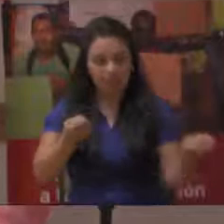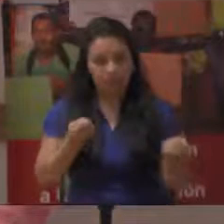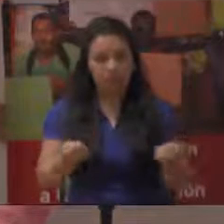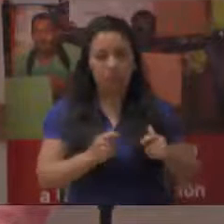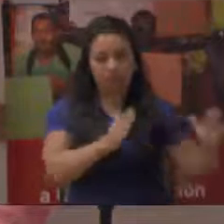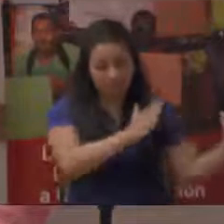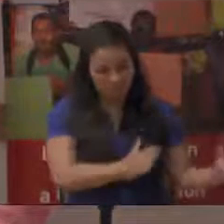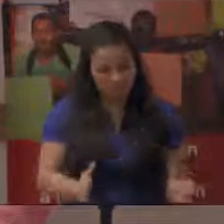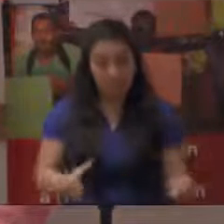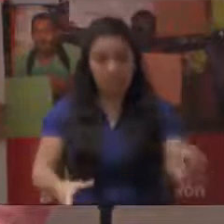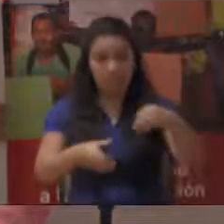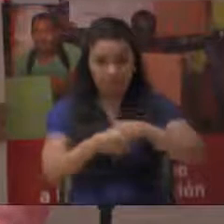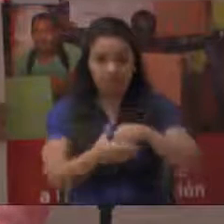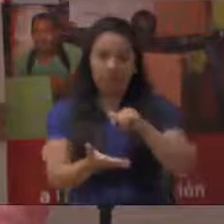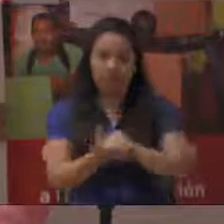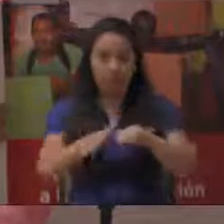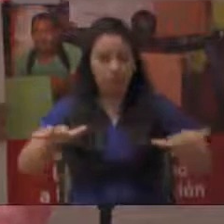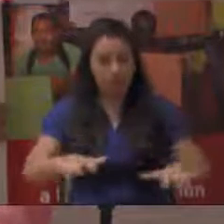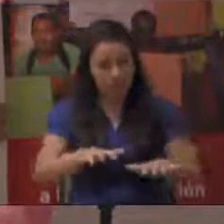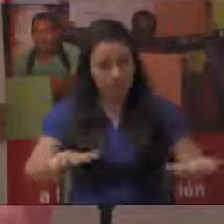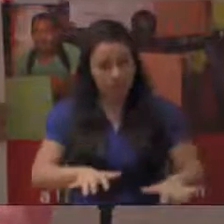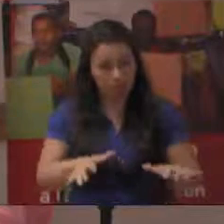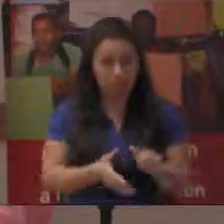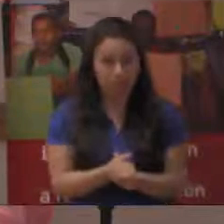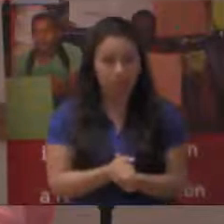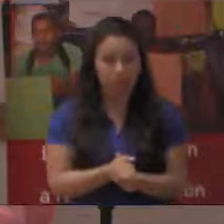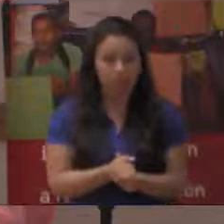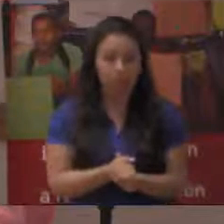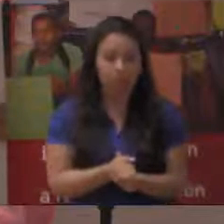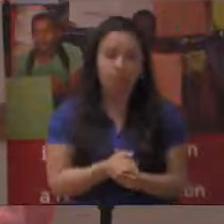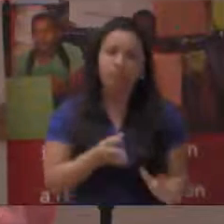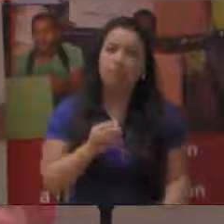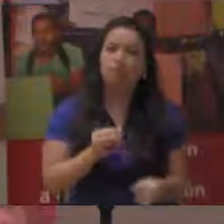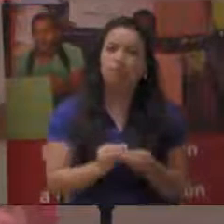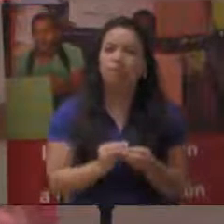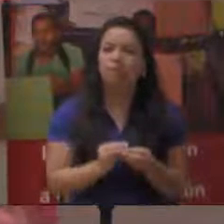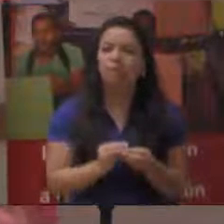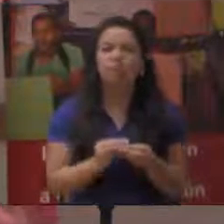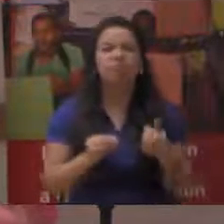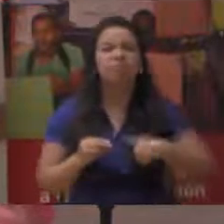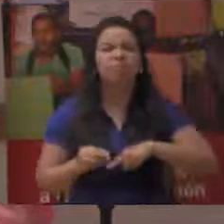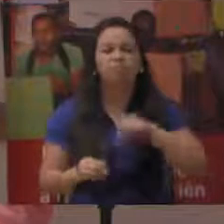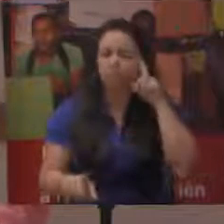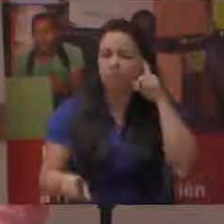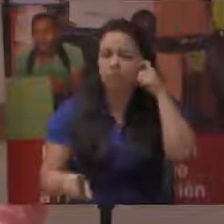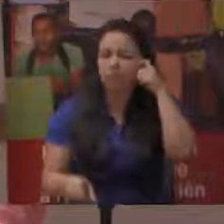para la Reintegración. Por último, ¿qué retos nos hemos propuesto?